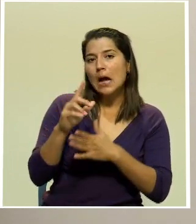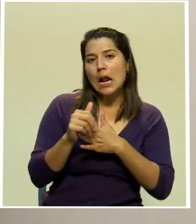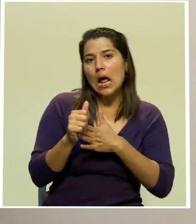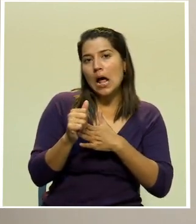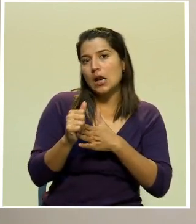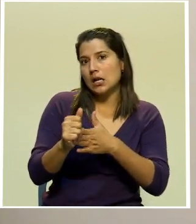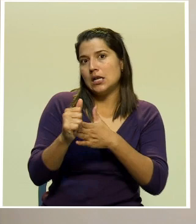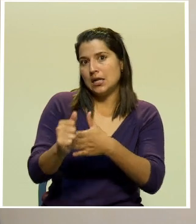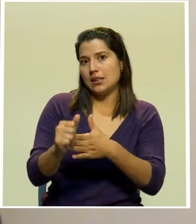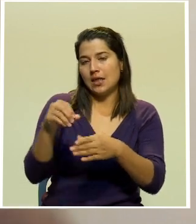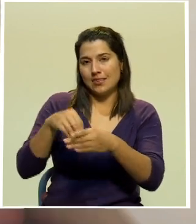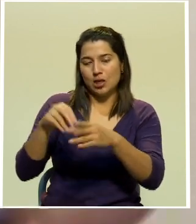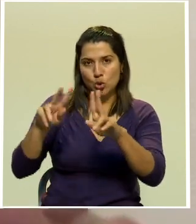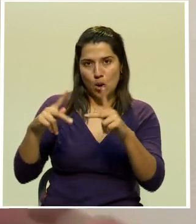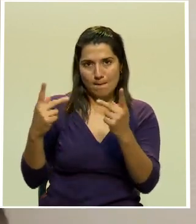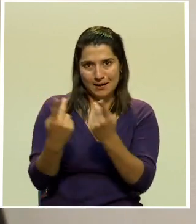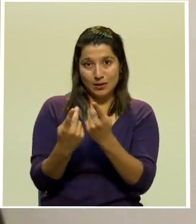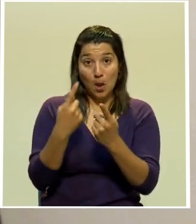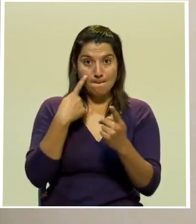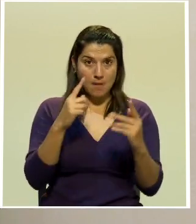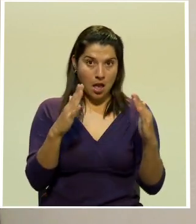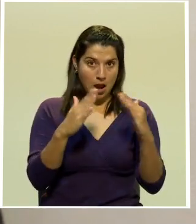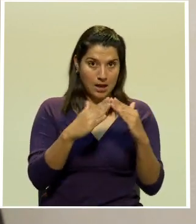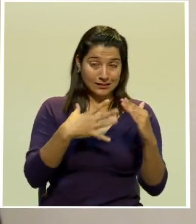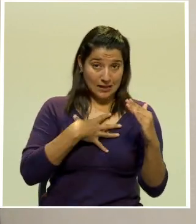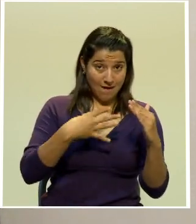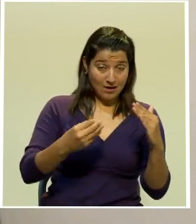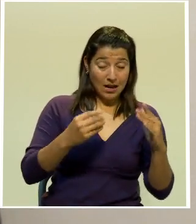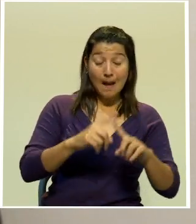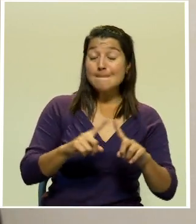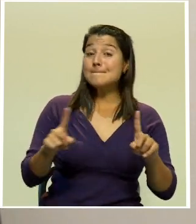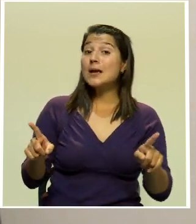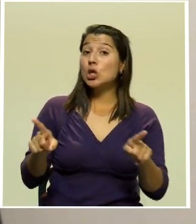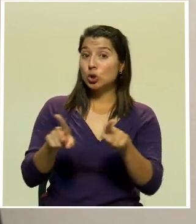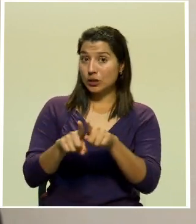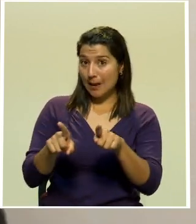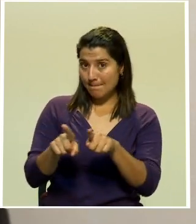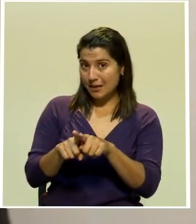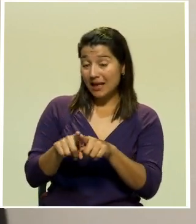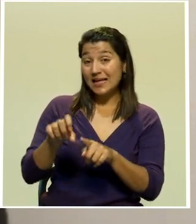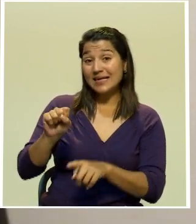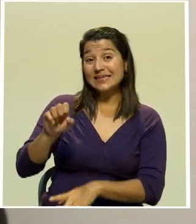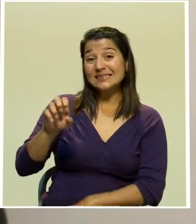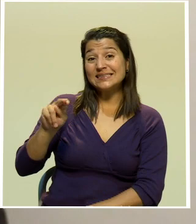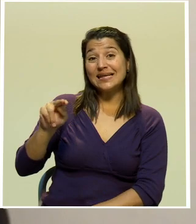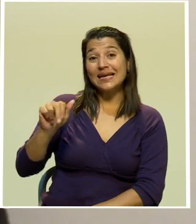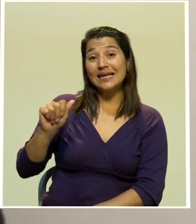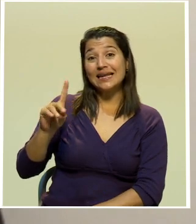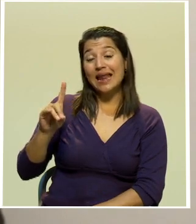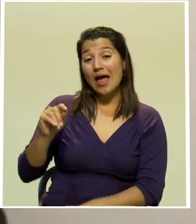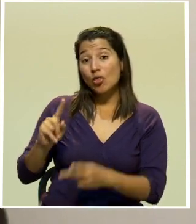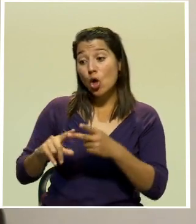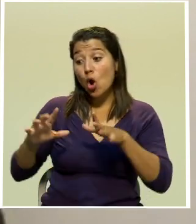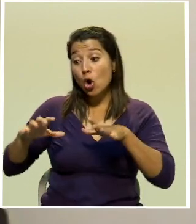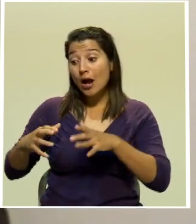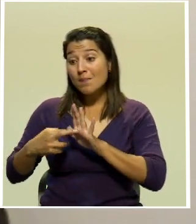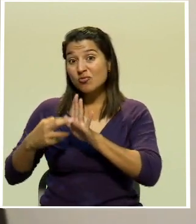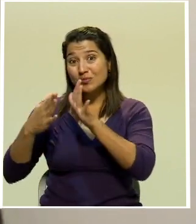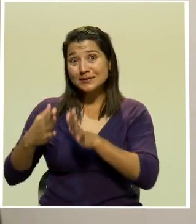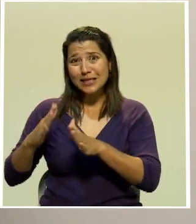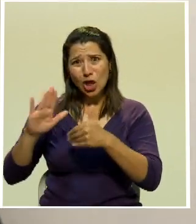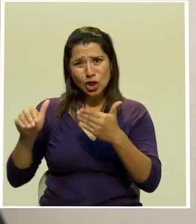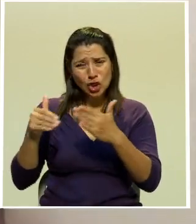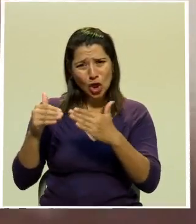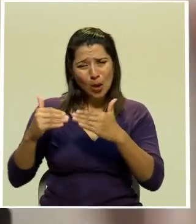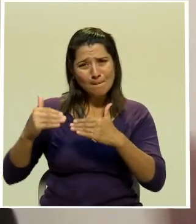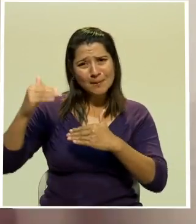próximo plazo. No solo en la Casa Blanca, porque si usted se pone a ver también en el Senado, en la Cámara de Representantes, todos son mayores de 70